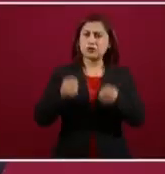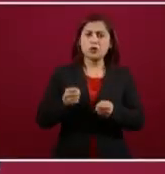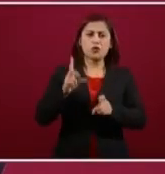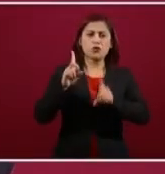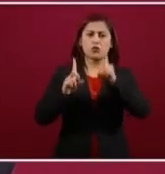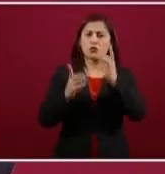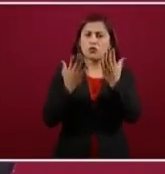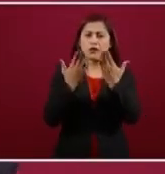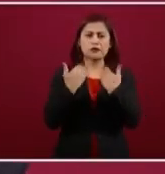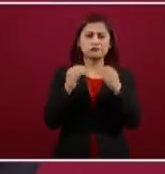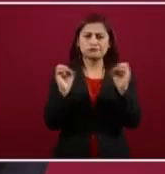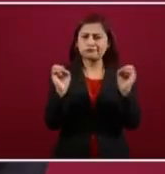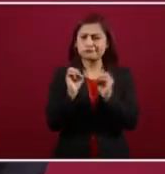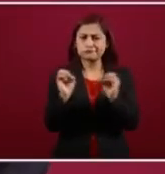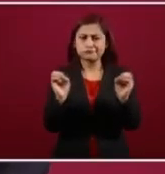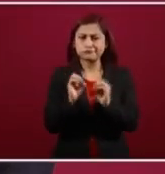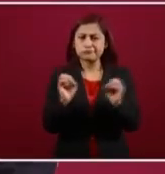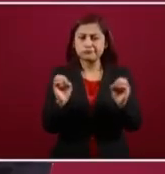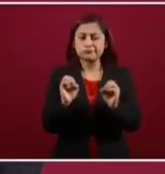pero sí